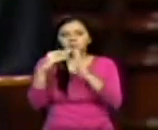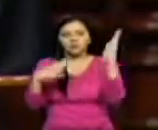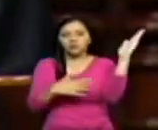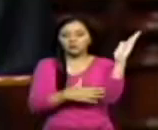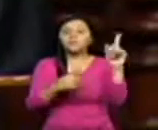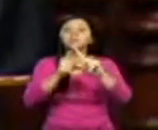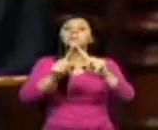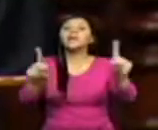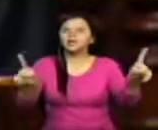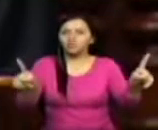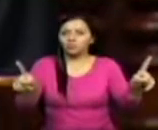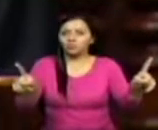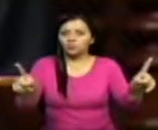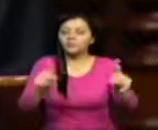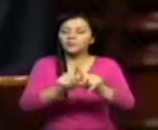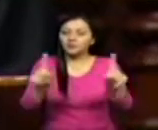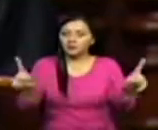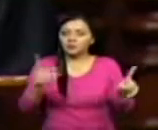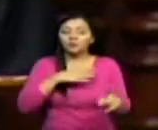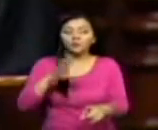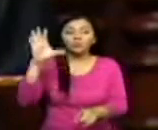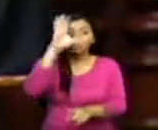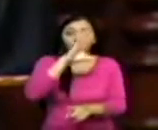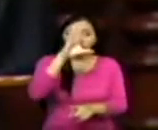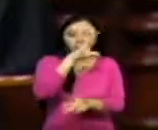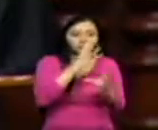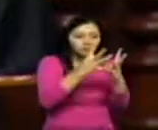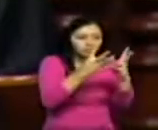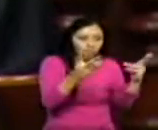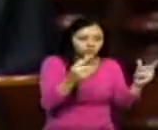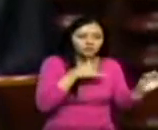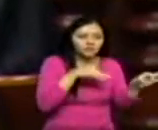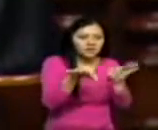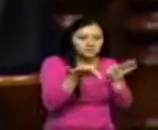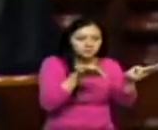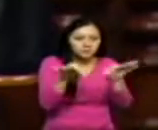embargo, buscaremos persuadir y explicar,